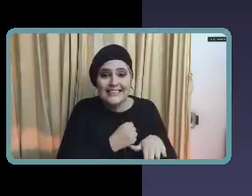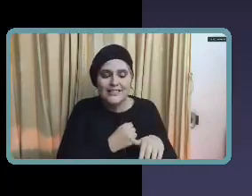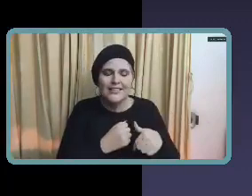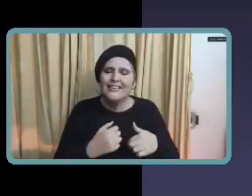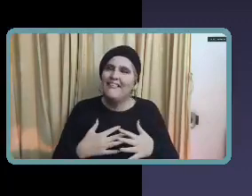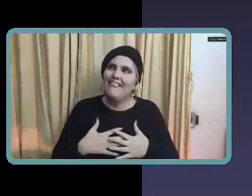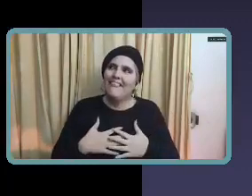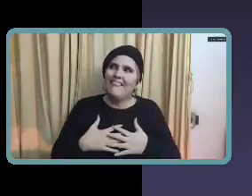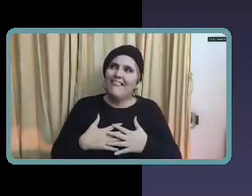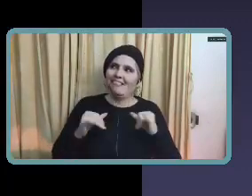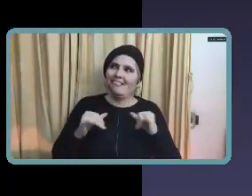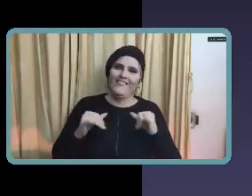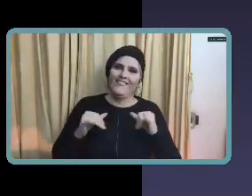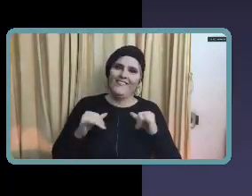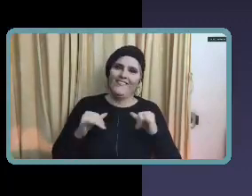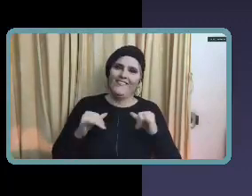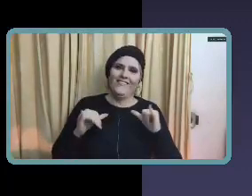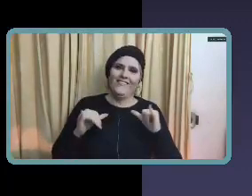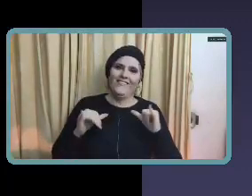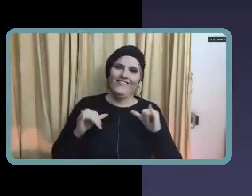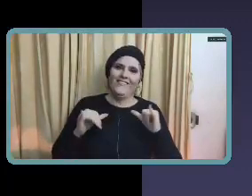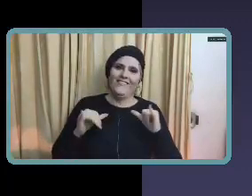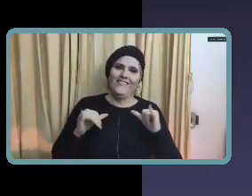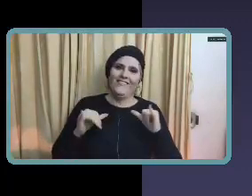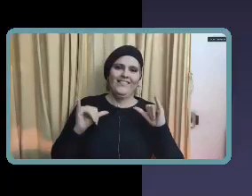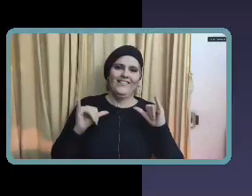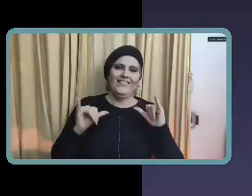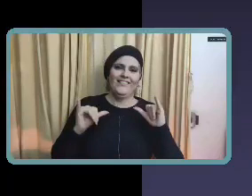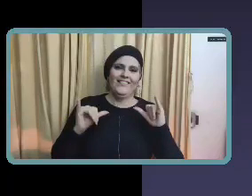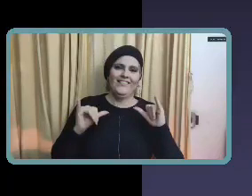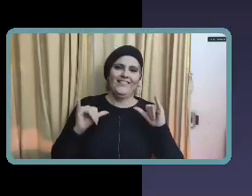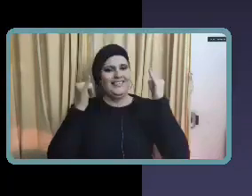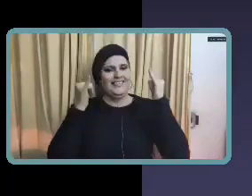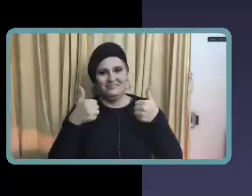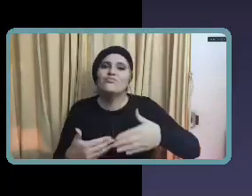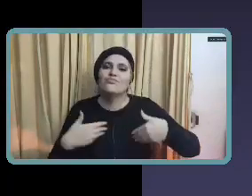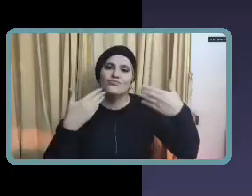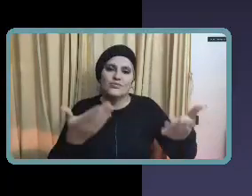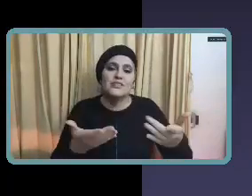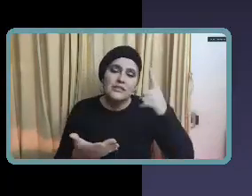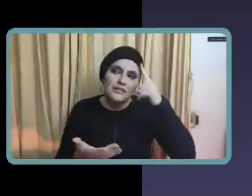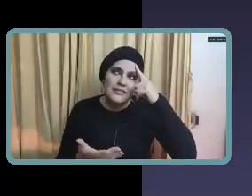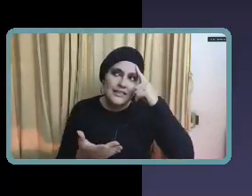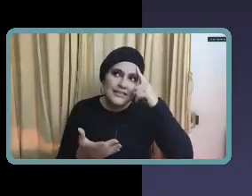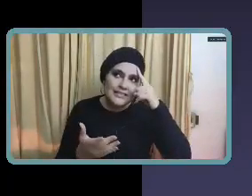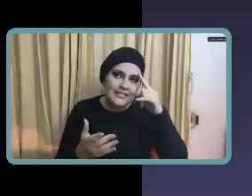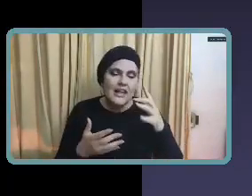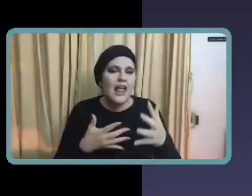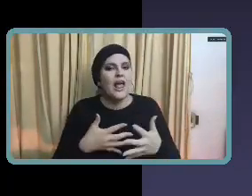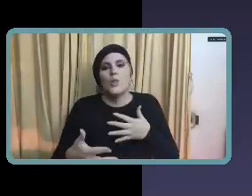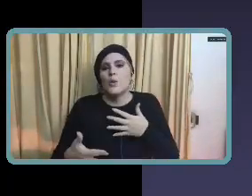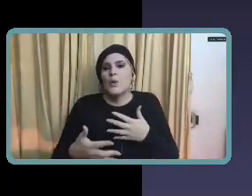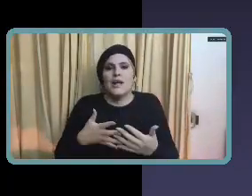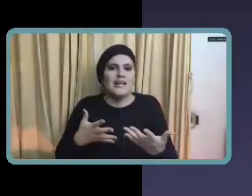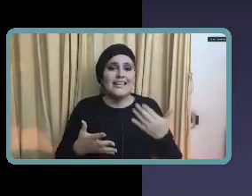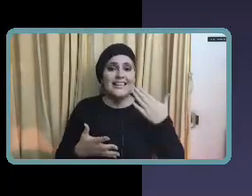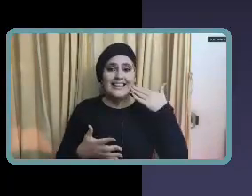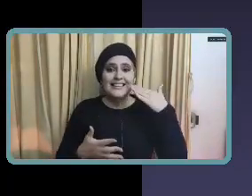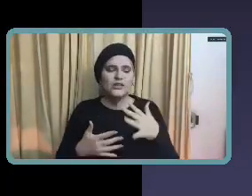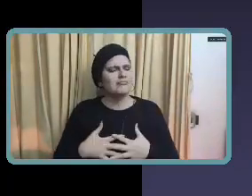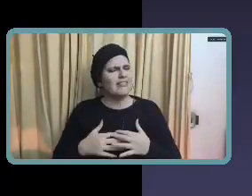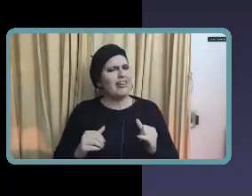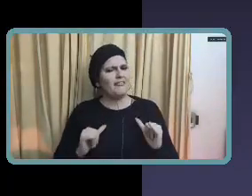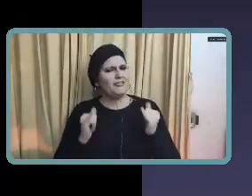niño disfrute, y eso es lo que nosotros, digamos, proponemos como estimulación naturalista, que el niño disfrute y que no sienta que se